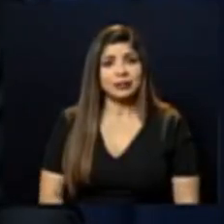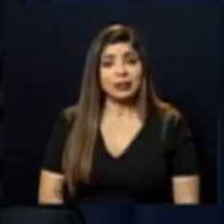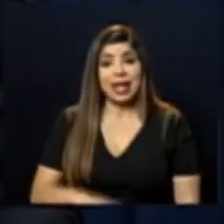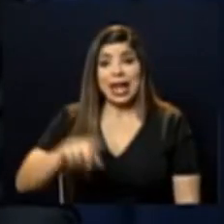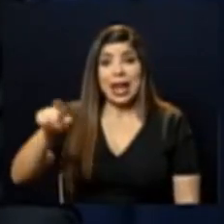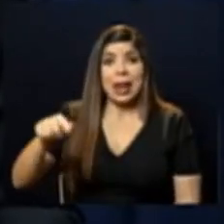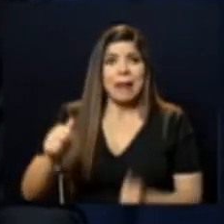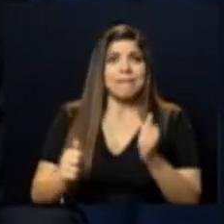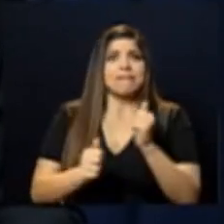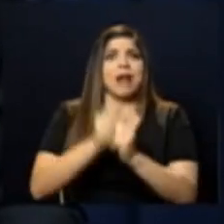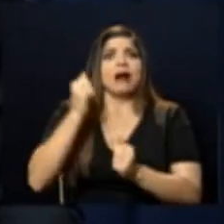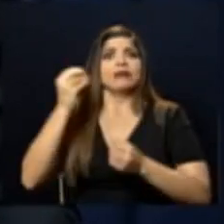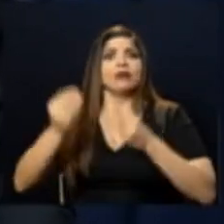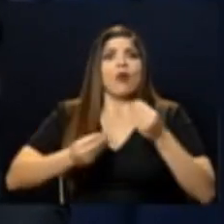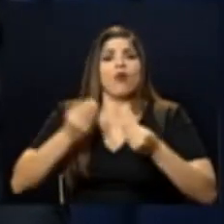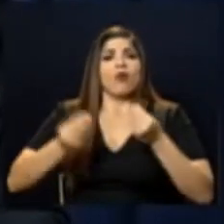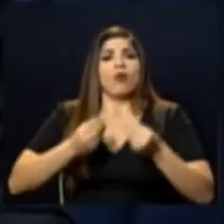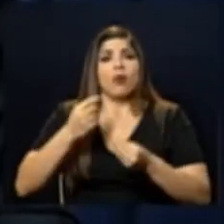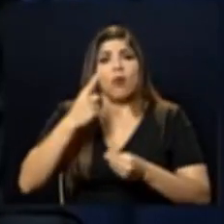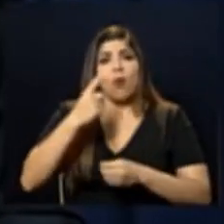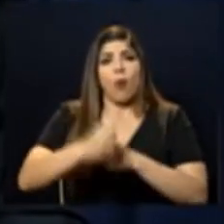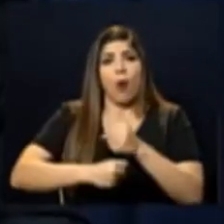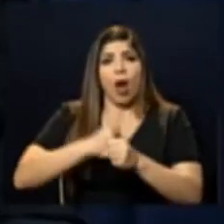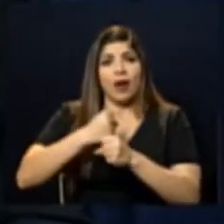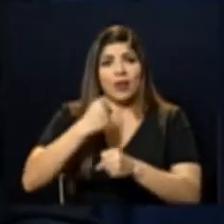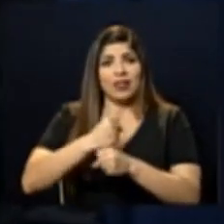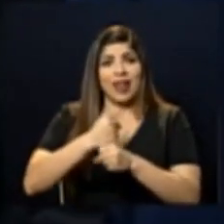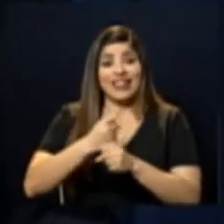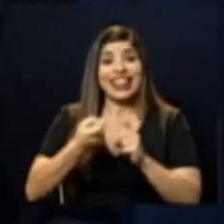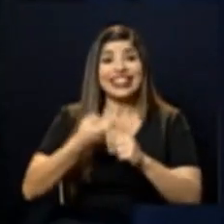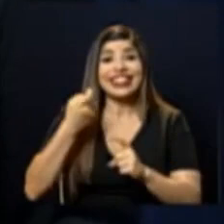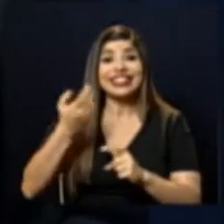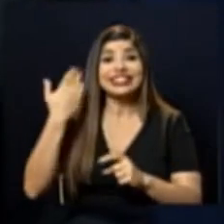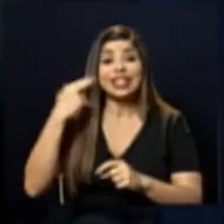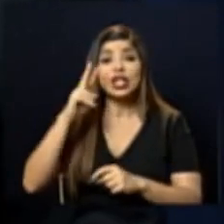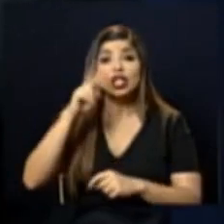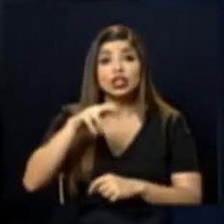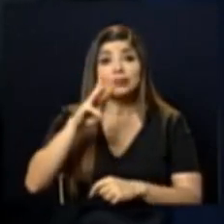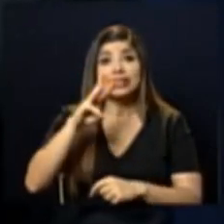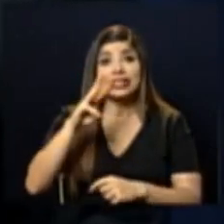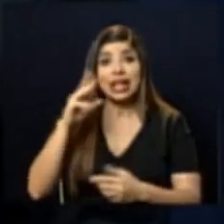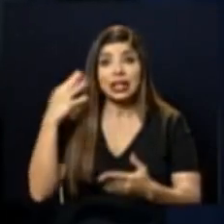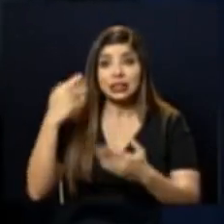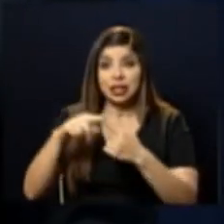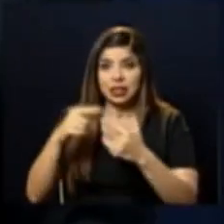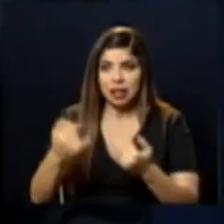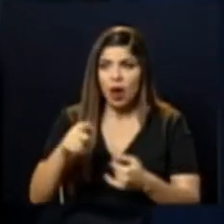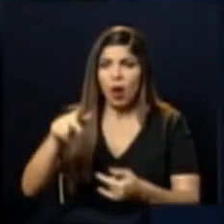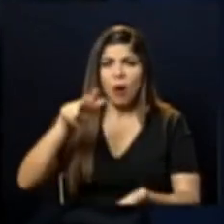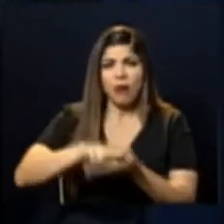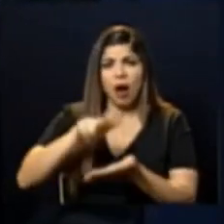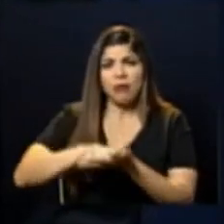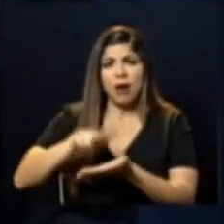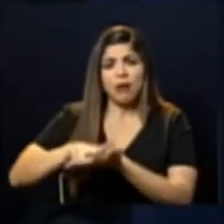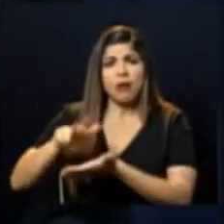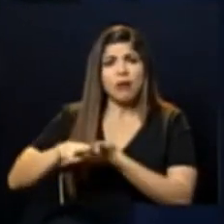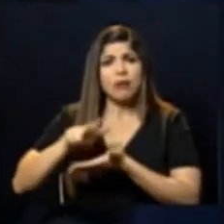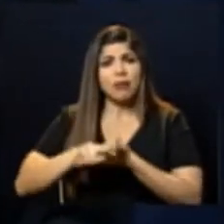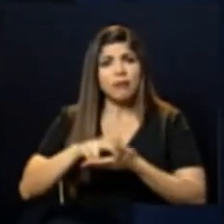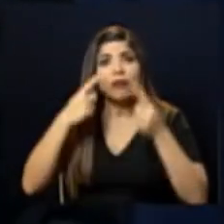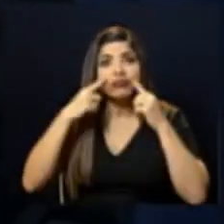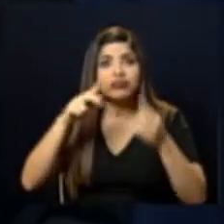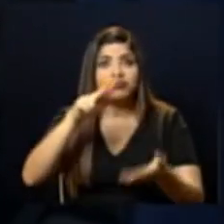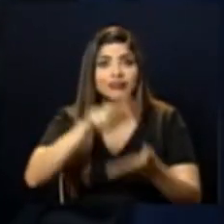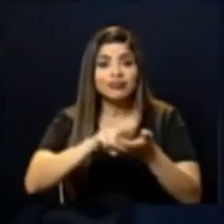la más productiva en su primer año de trabajo desde 2006, aprobando también una reforma